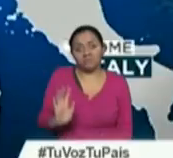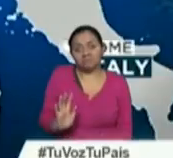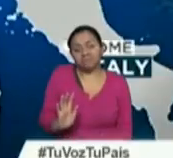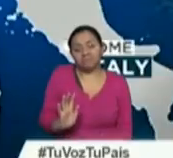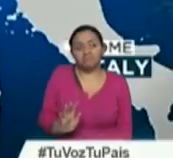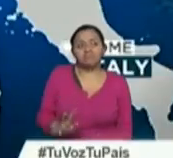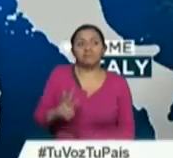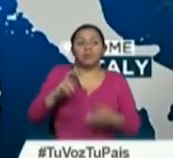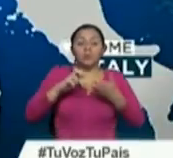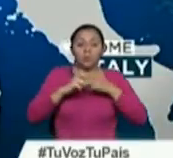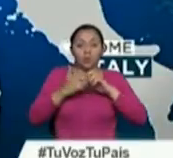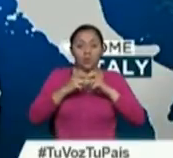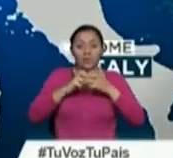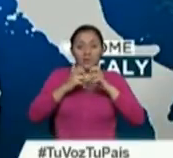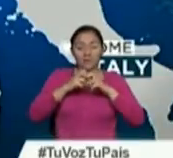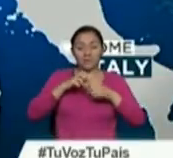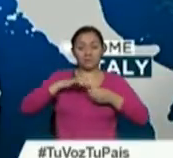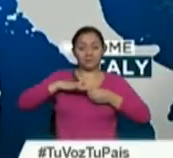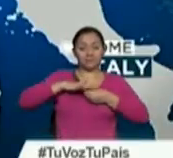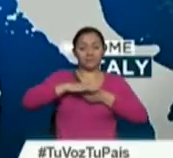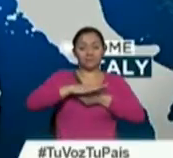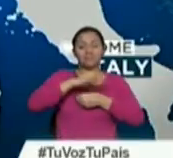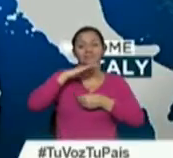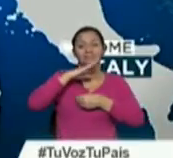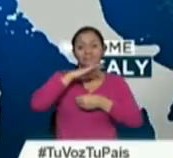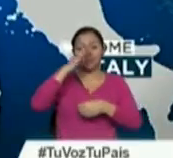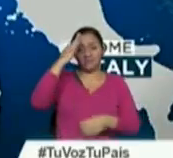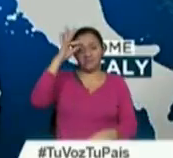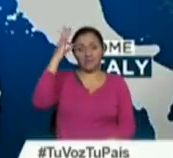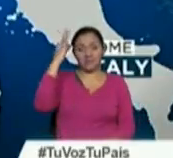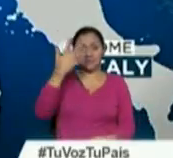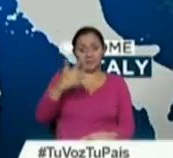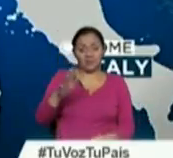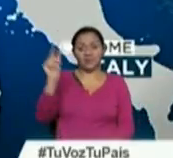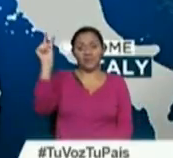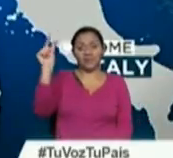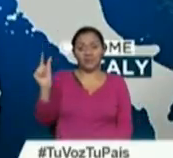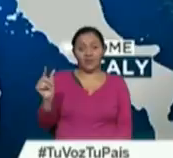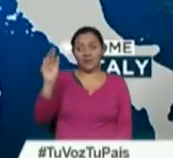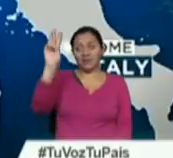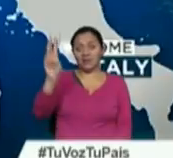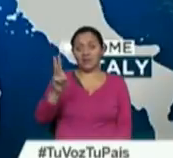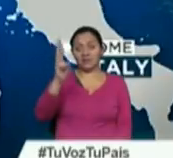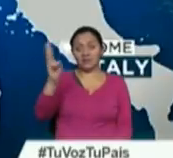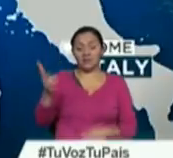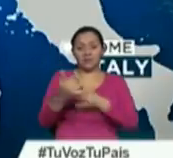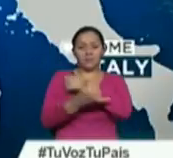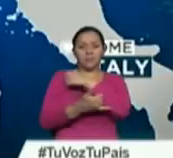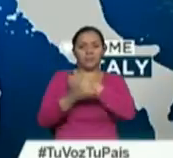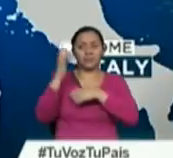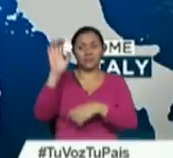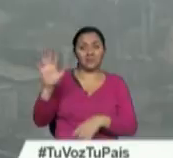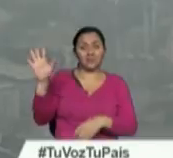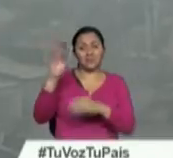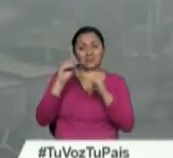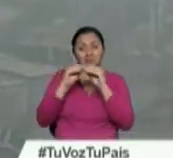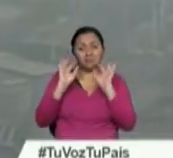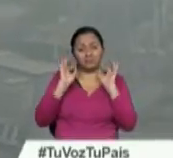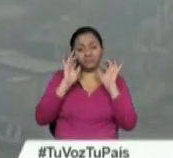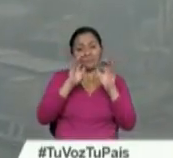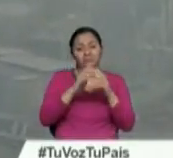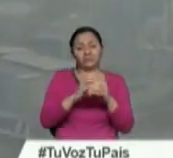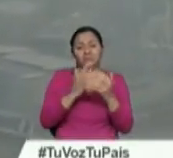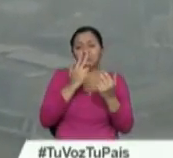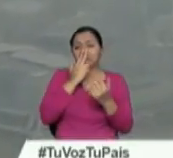Pero el problema de la polución no solo afecta a Francia. Italia y el Reino Unido son los países de Europa en los que más gente muere por respirar